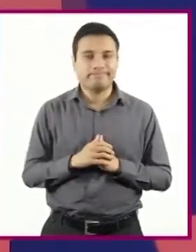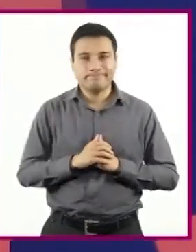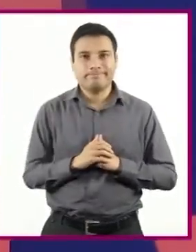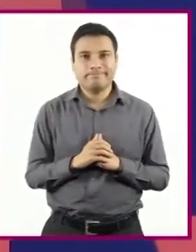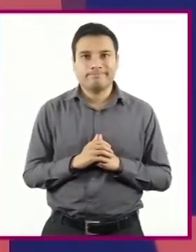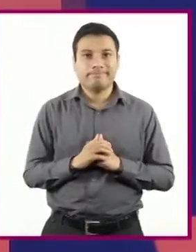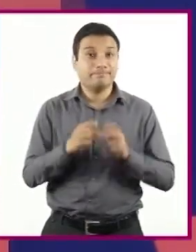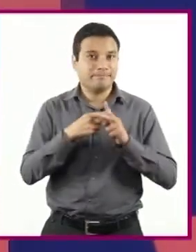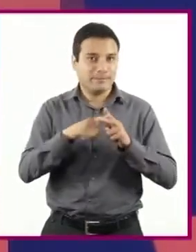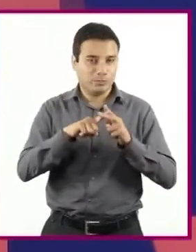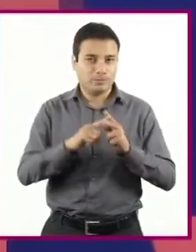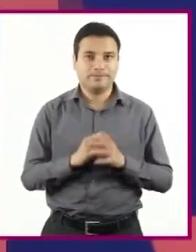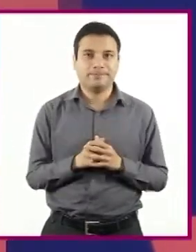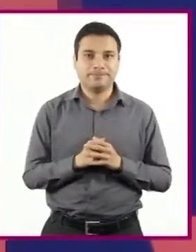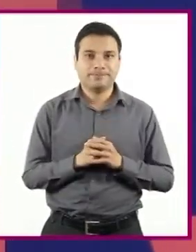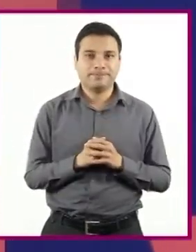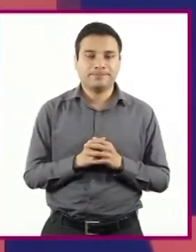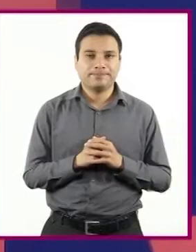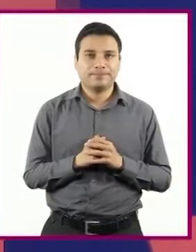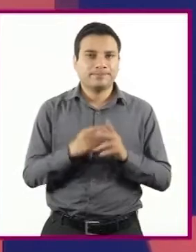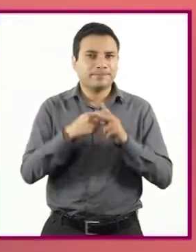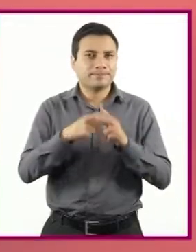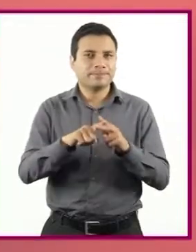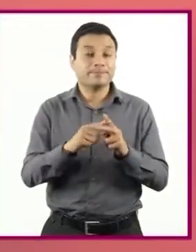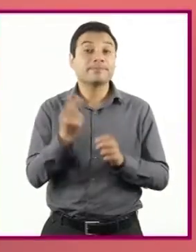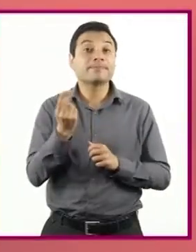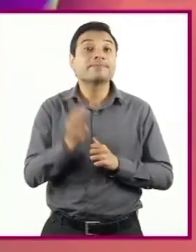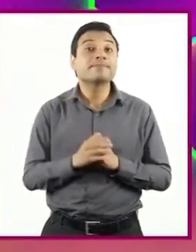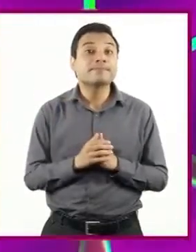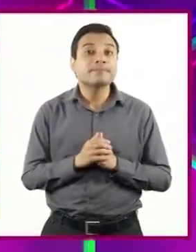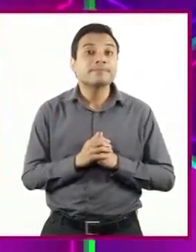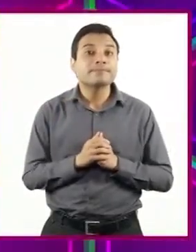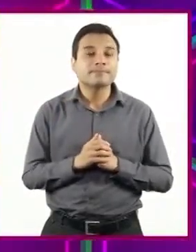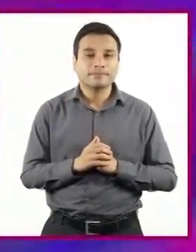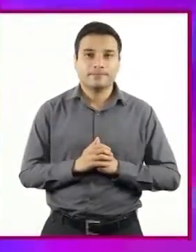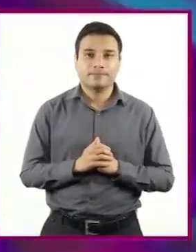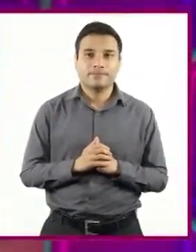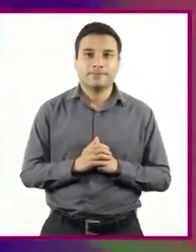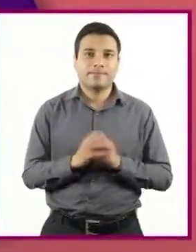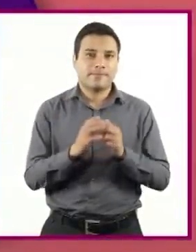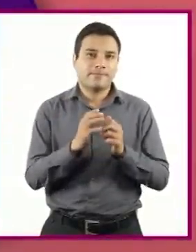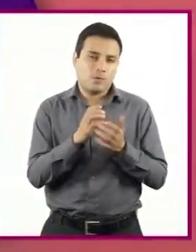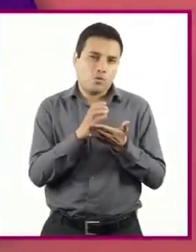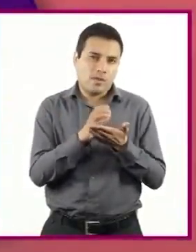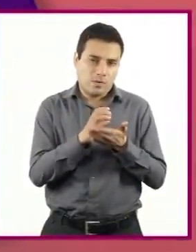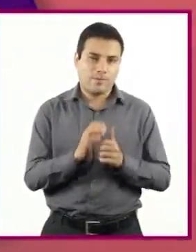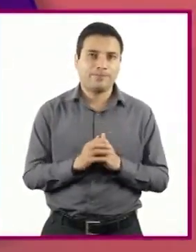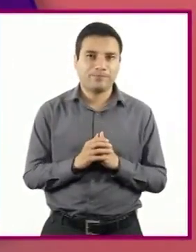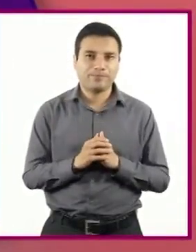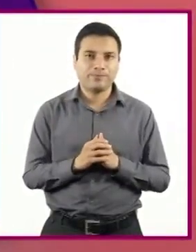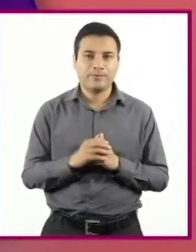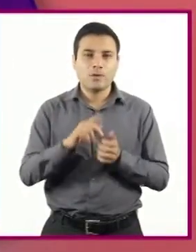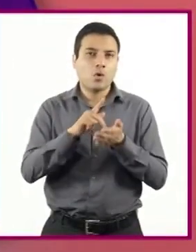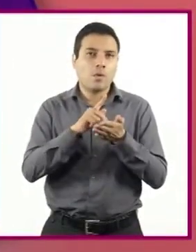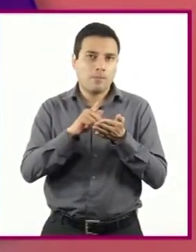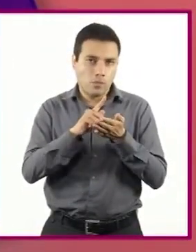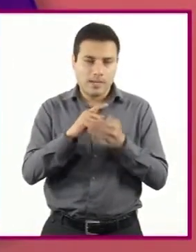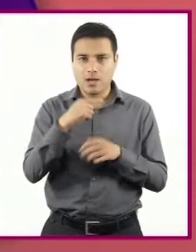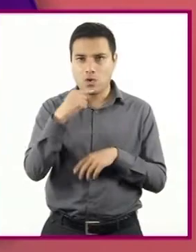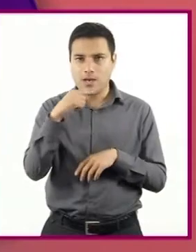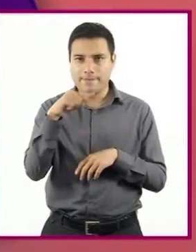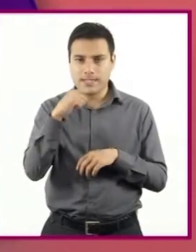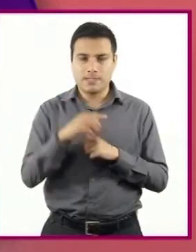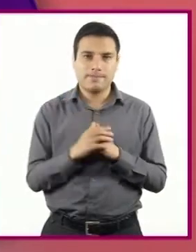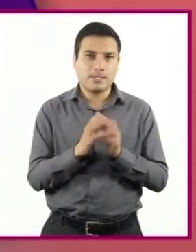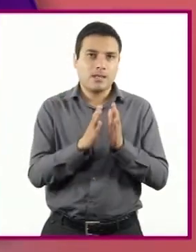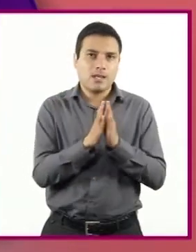maestra. Iniciamos. Para emprender nuestra sesión requerimos de los materiales siguientes: su libreta de notas, bolígrafo o lápices,